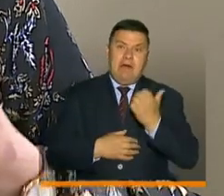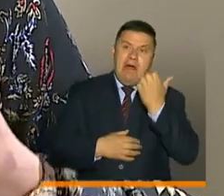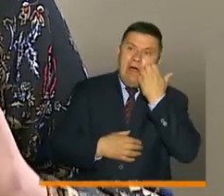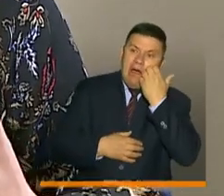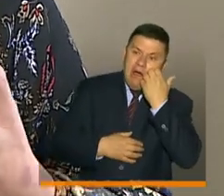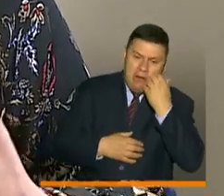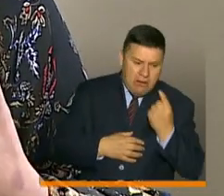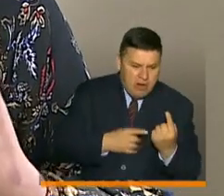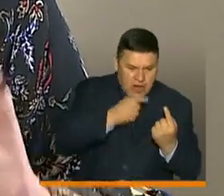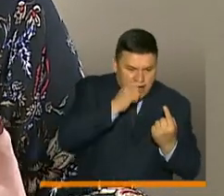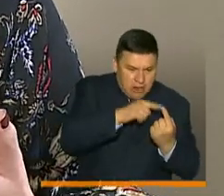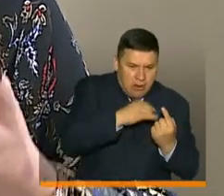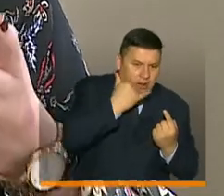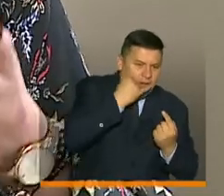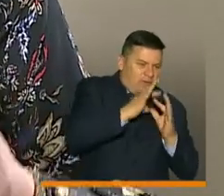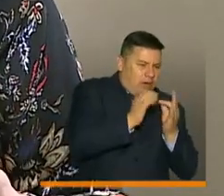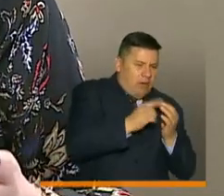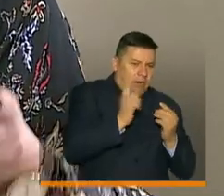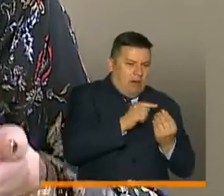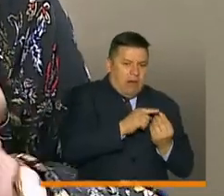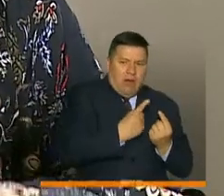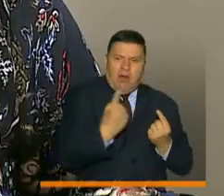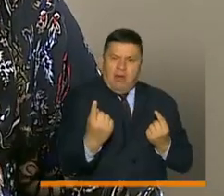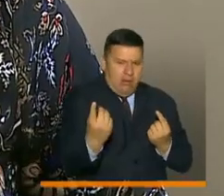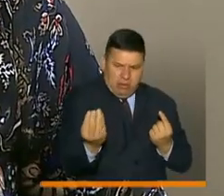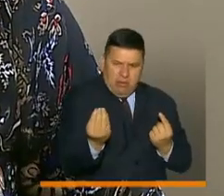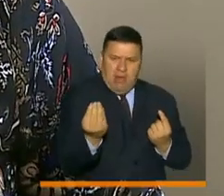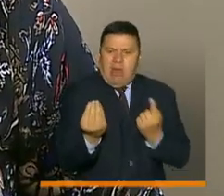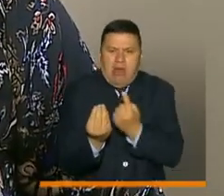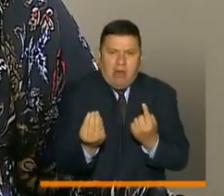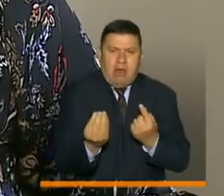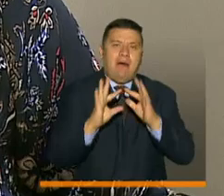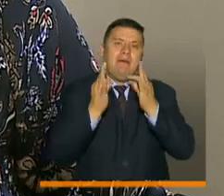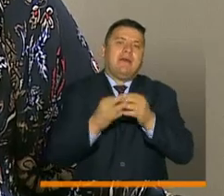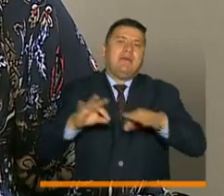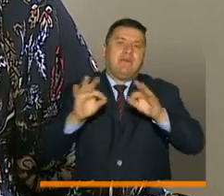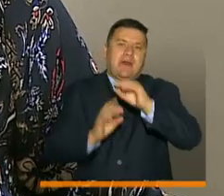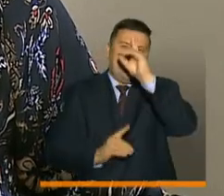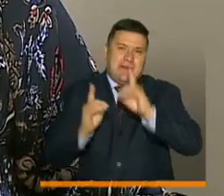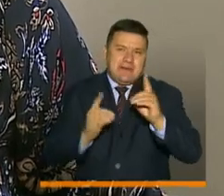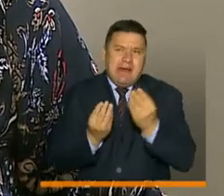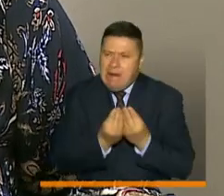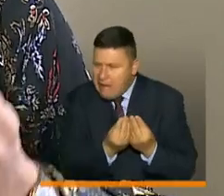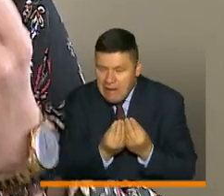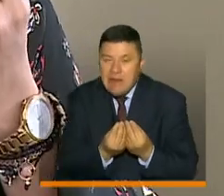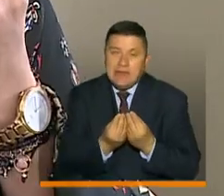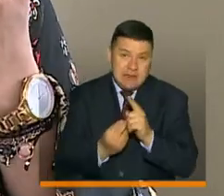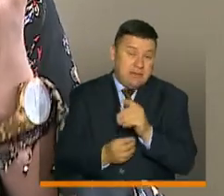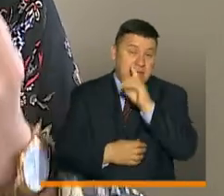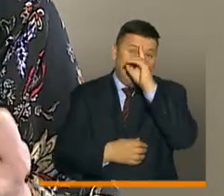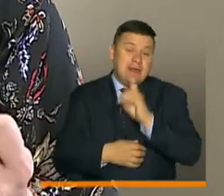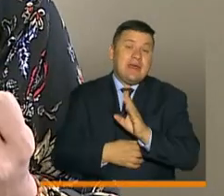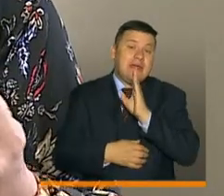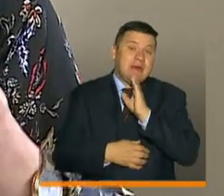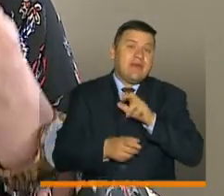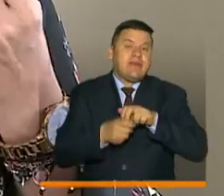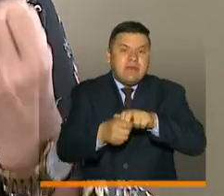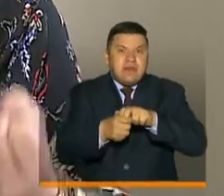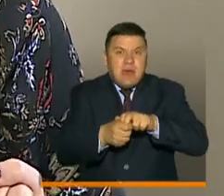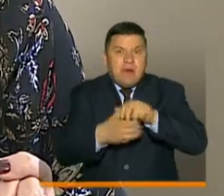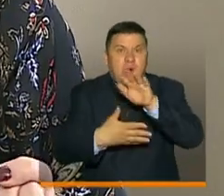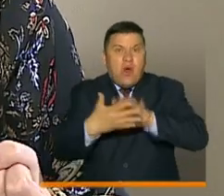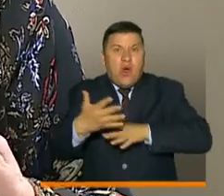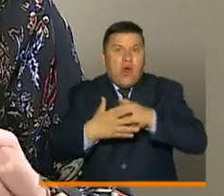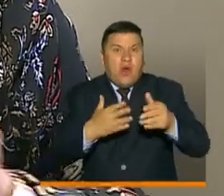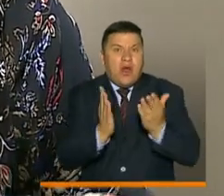estado de salud, clarísimo que siempre prima esta información y la decisión de la familia. Así que, María Alejandra, pasan también por decisiones de transporte, los